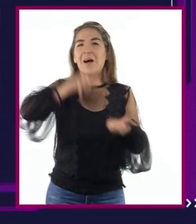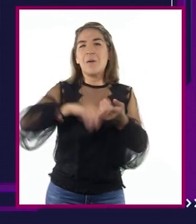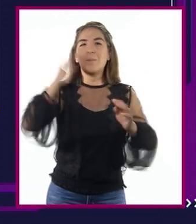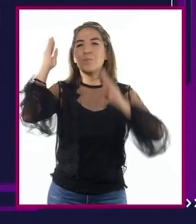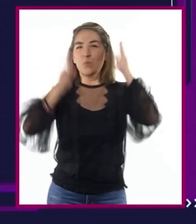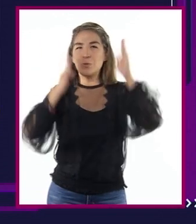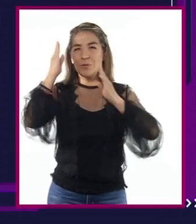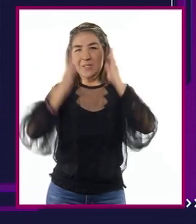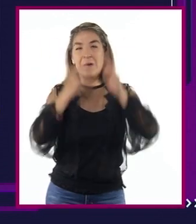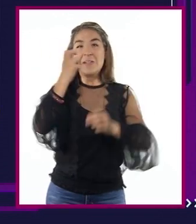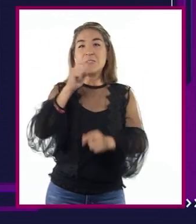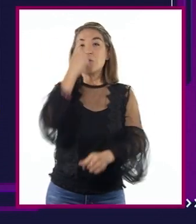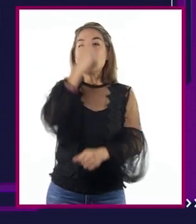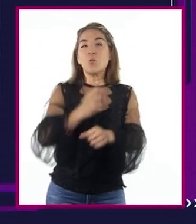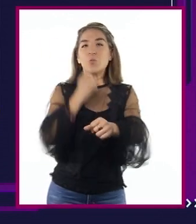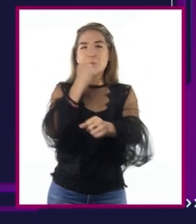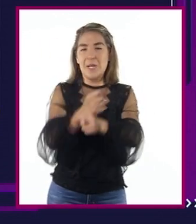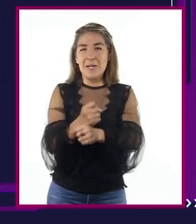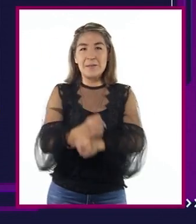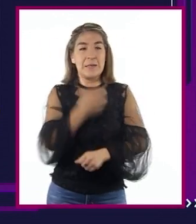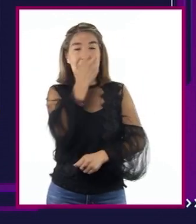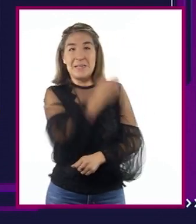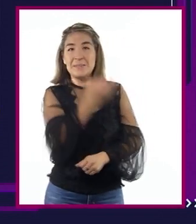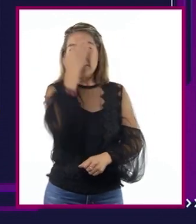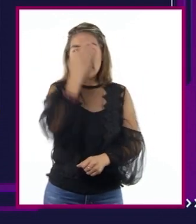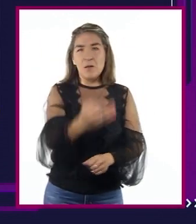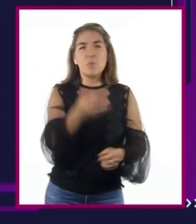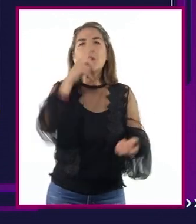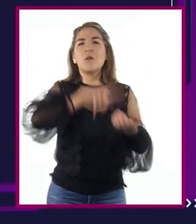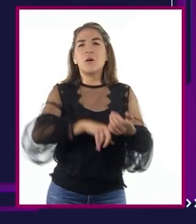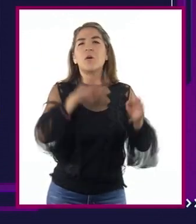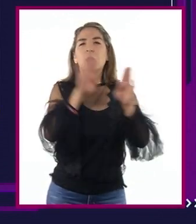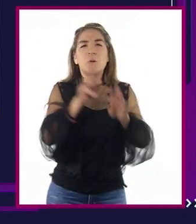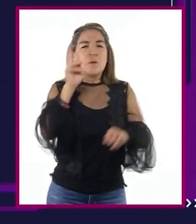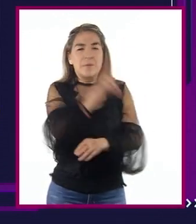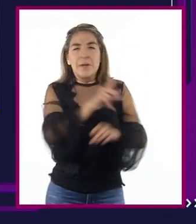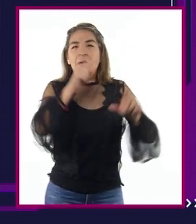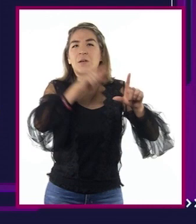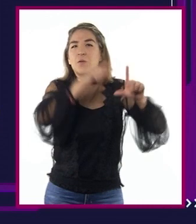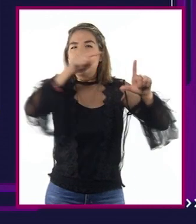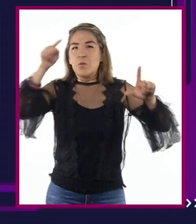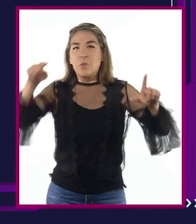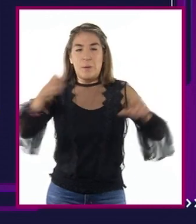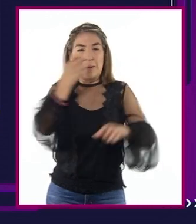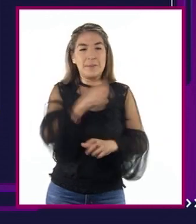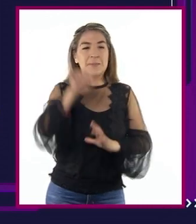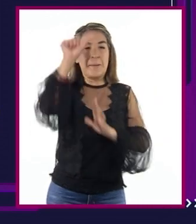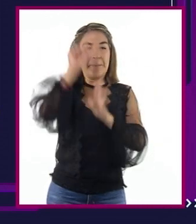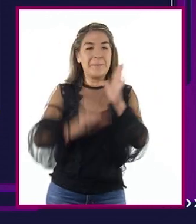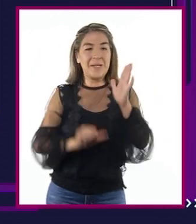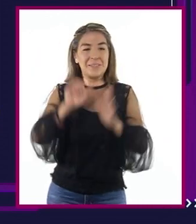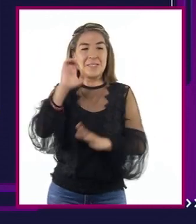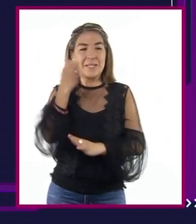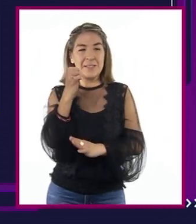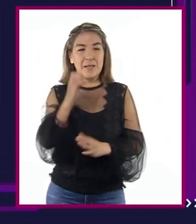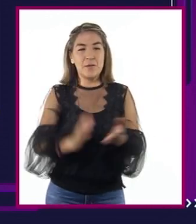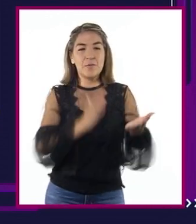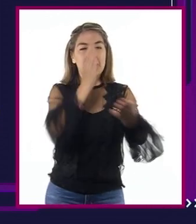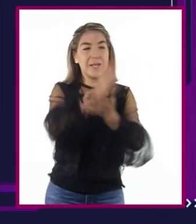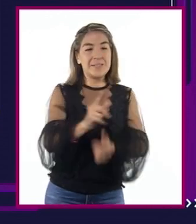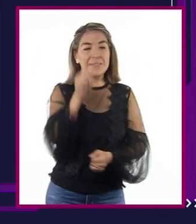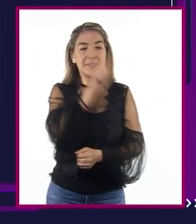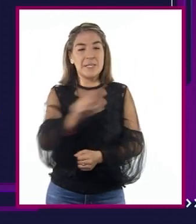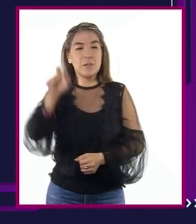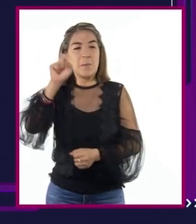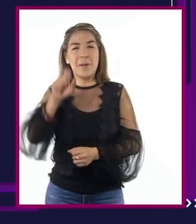ciudad durante un año. En esa gráfica podemos observar que en el mes de enero asistieron